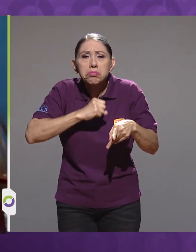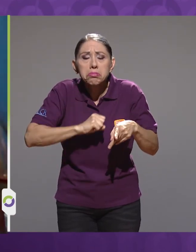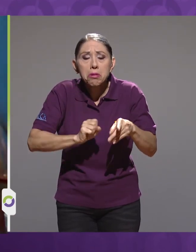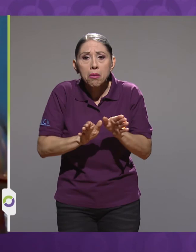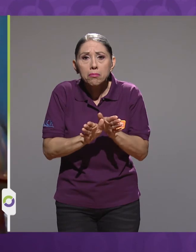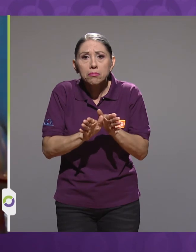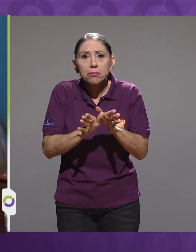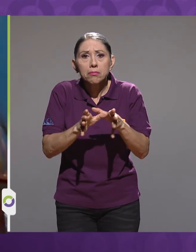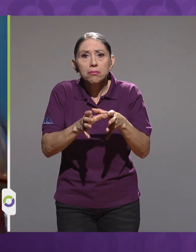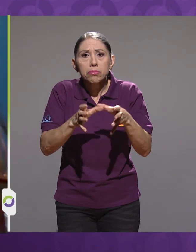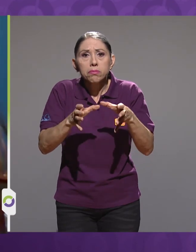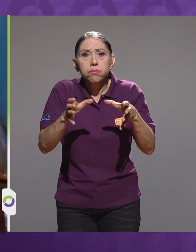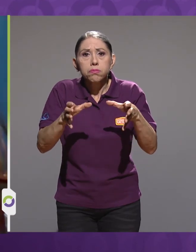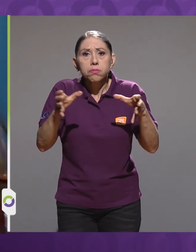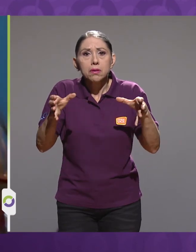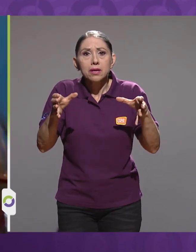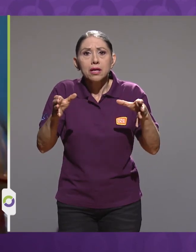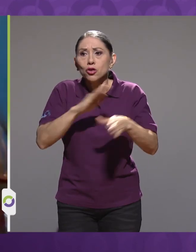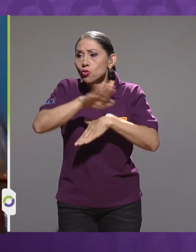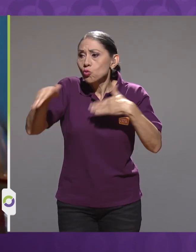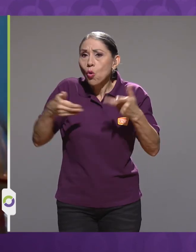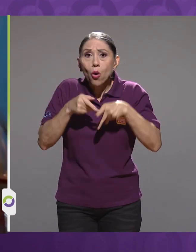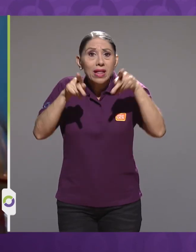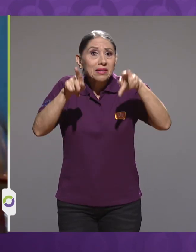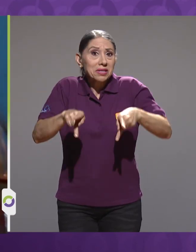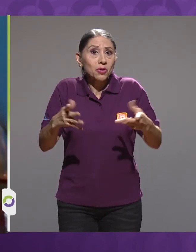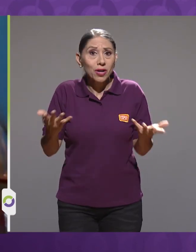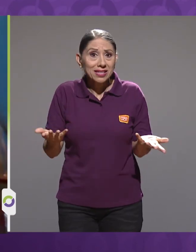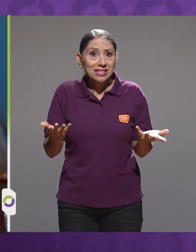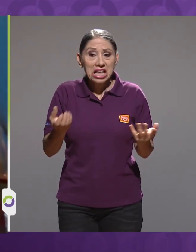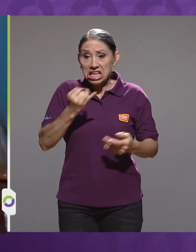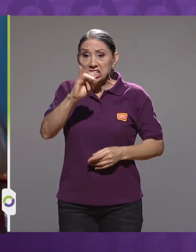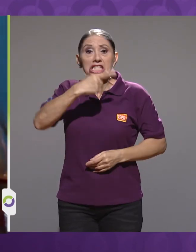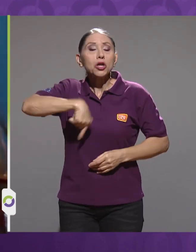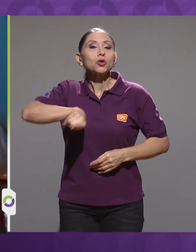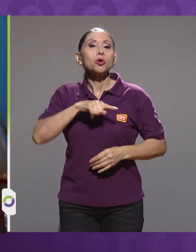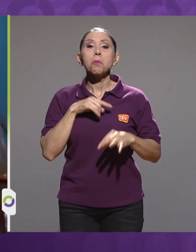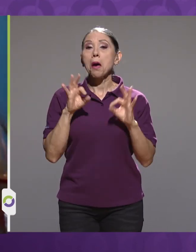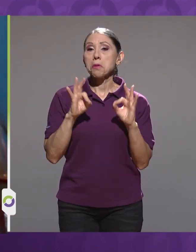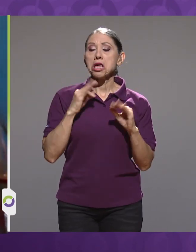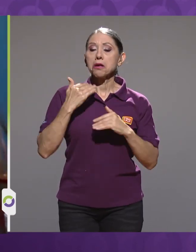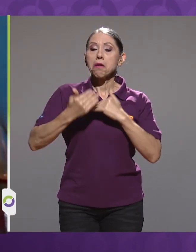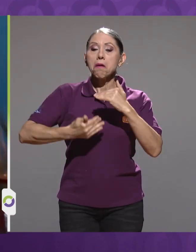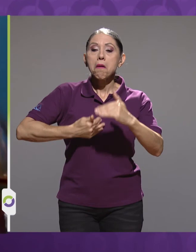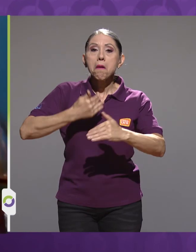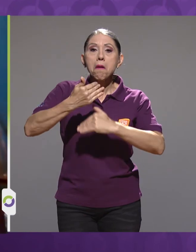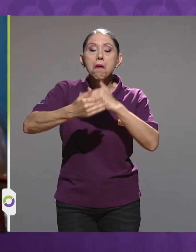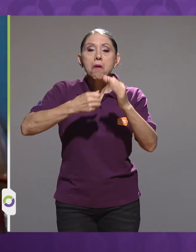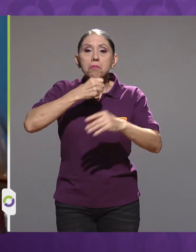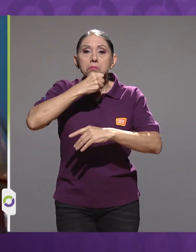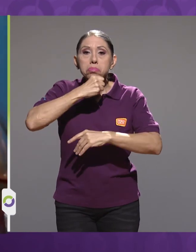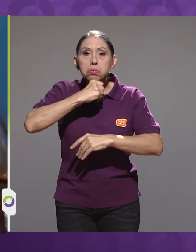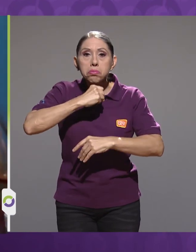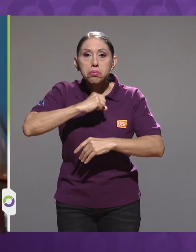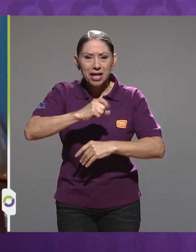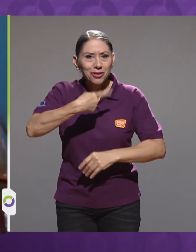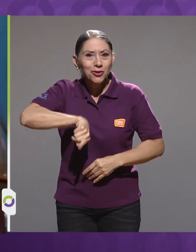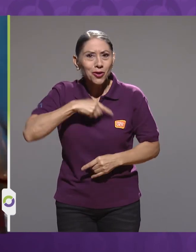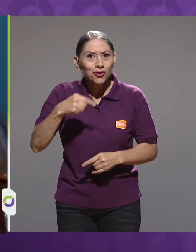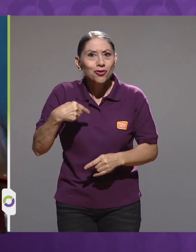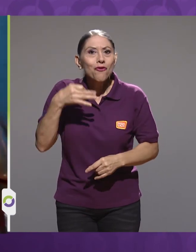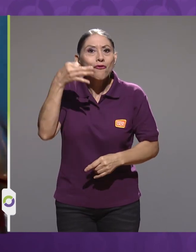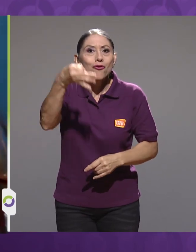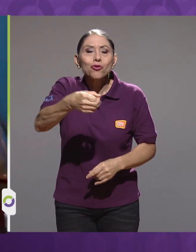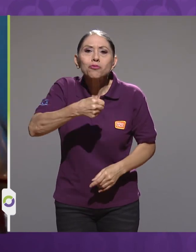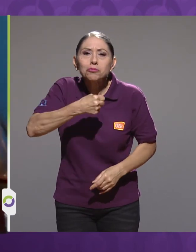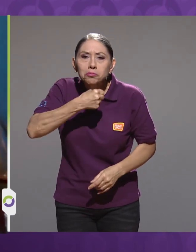las personas, si en este curso, en este tránsito por la vida nos va bien, vamos a llegar a ser personas adultas mayores y